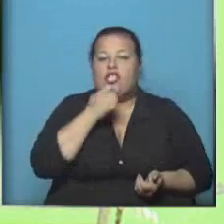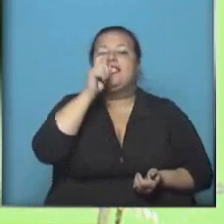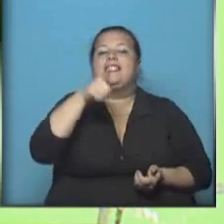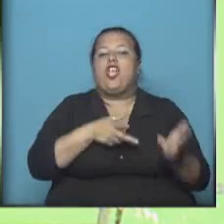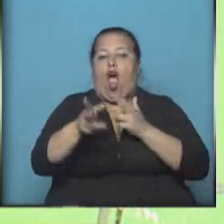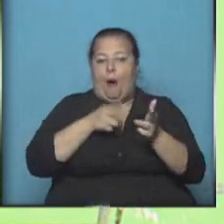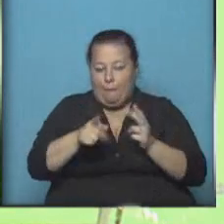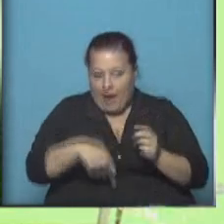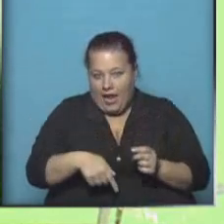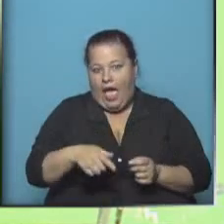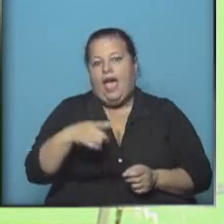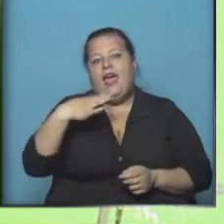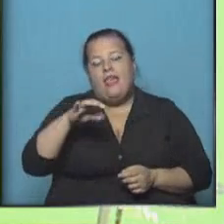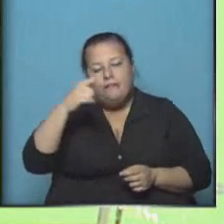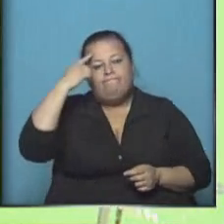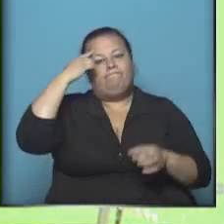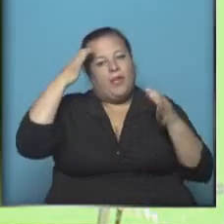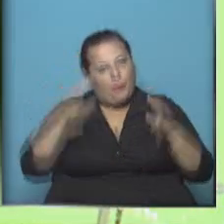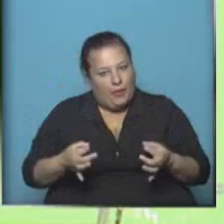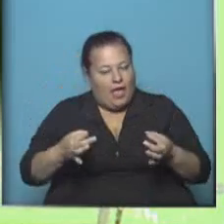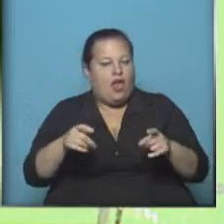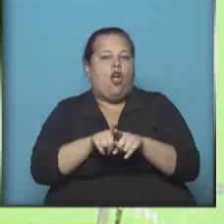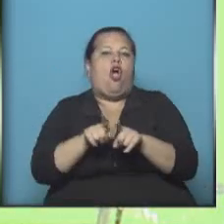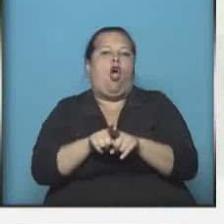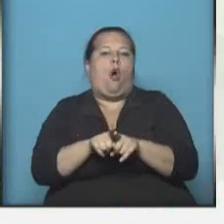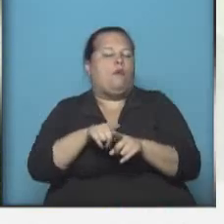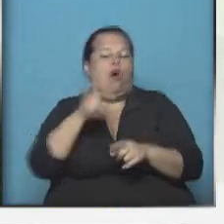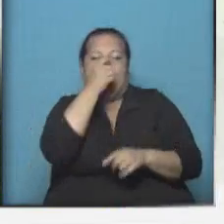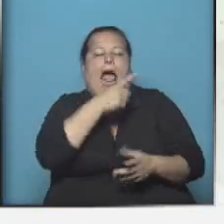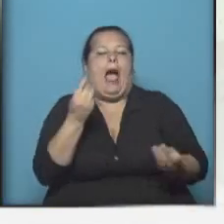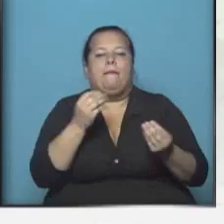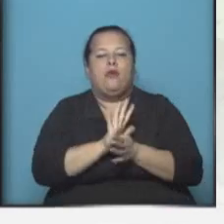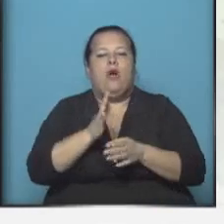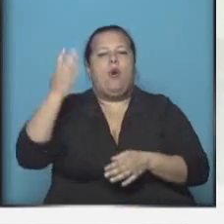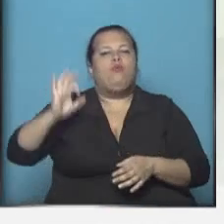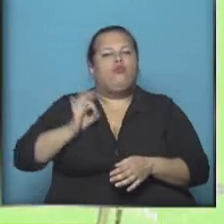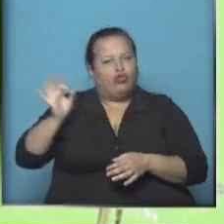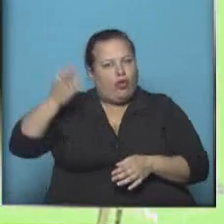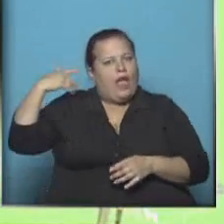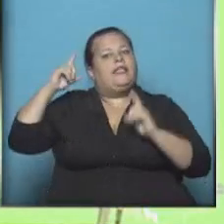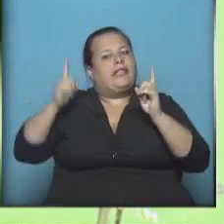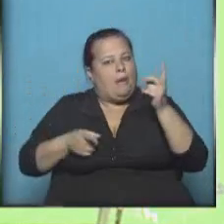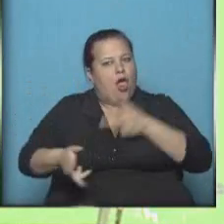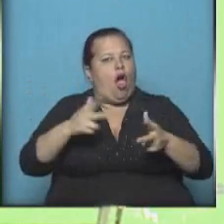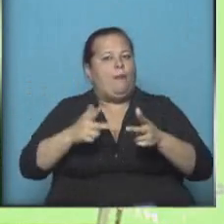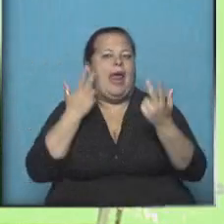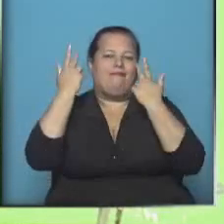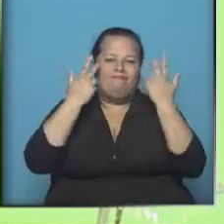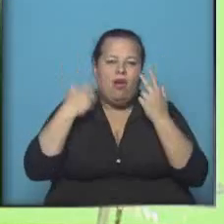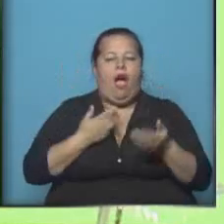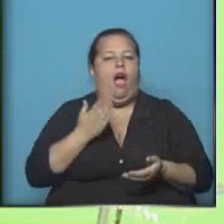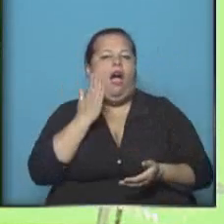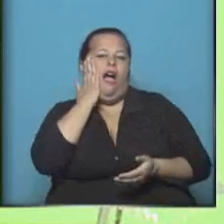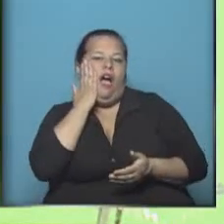esta cirugía y tomarlo con cierta banalidad, como una cosa express, como que en los últimos años también se han tomado las cirugías estéticas, como que